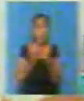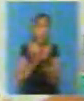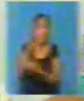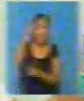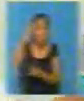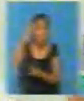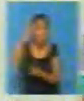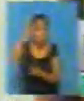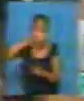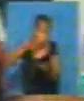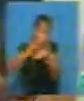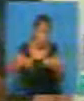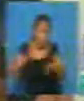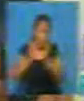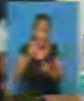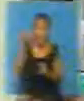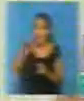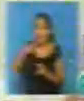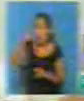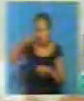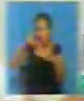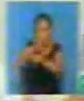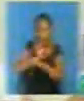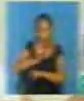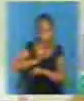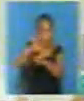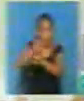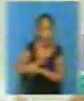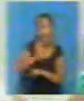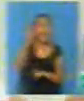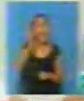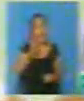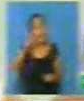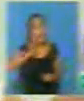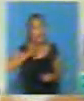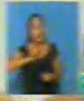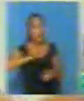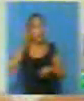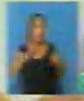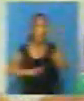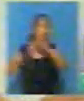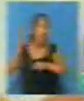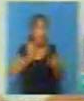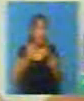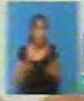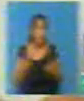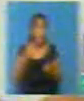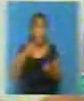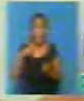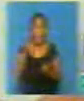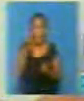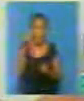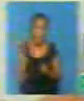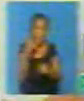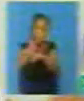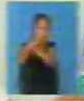a juicio como corresponde por último queda en persona sin arrestar hay todavía personas y no restar que están buscando pero creo que la gran mayoría